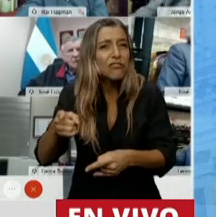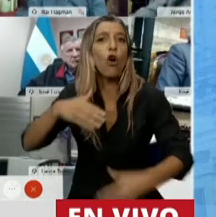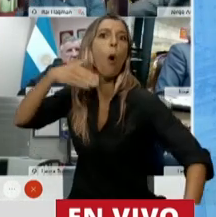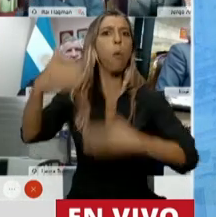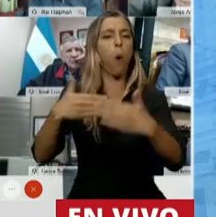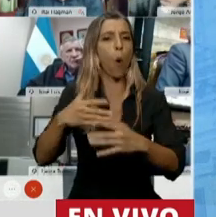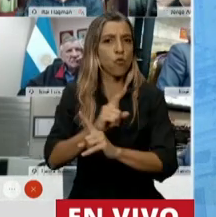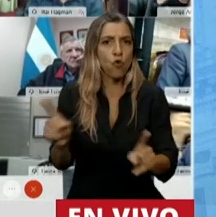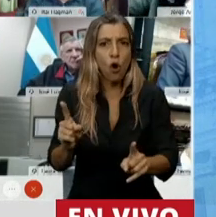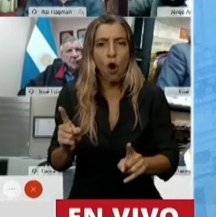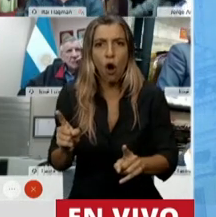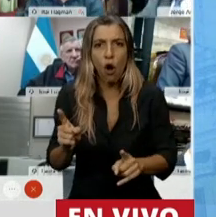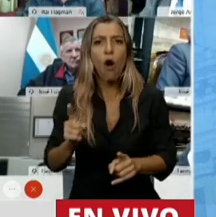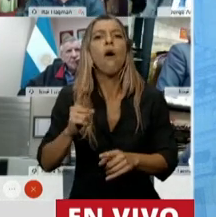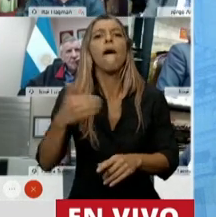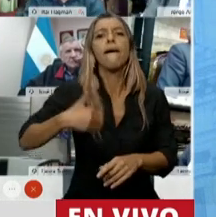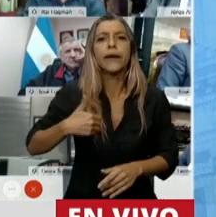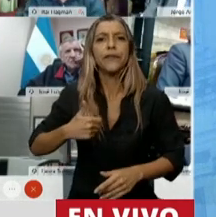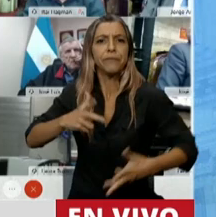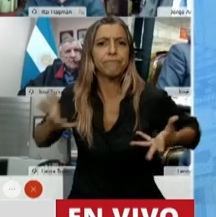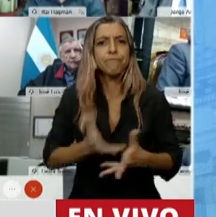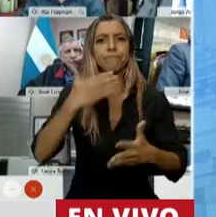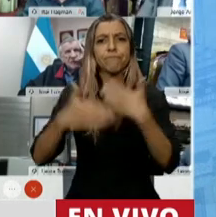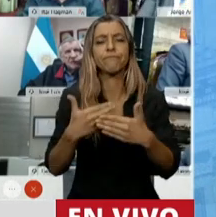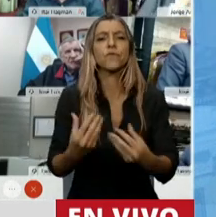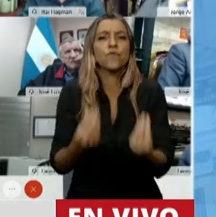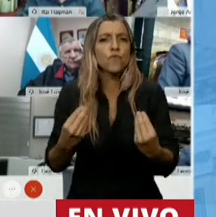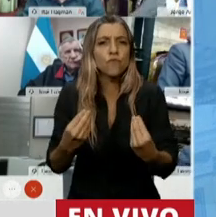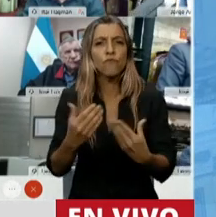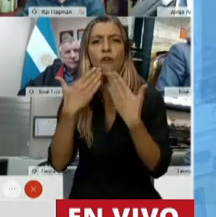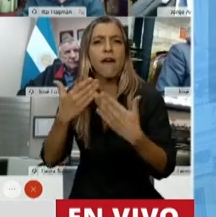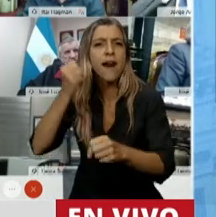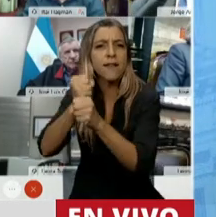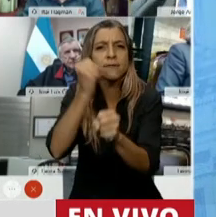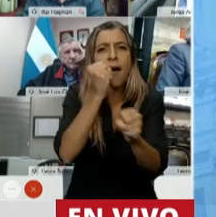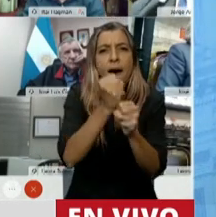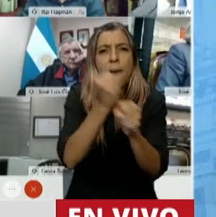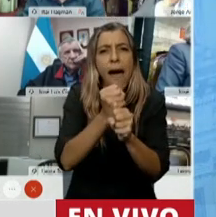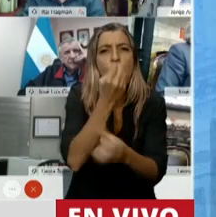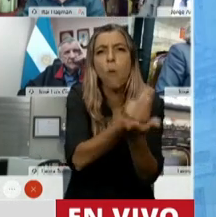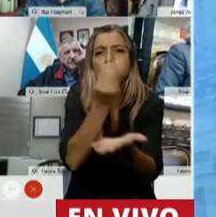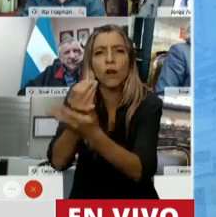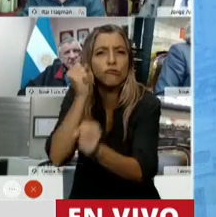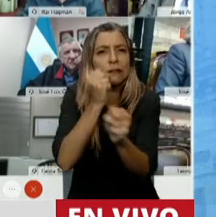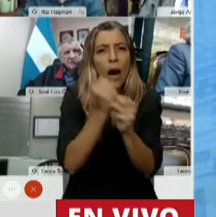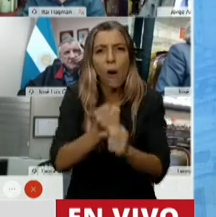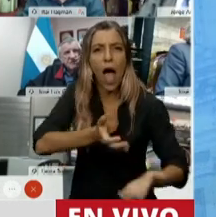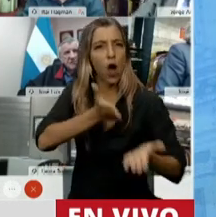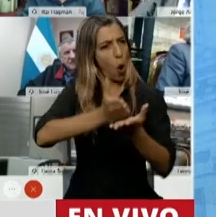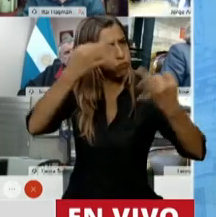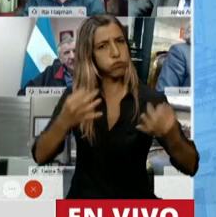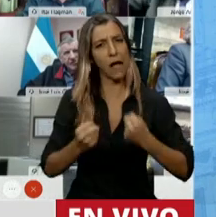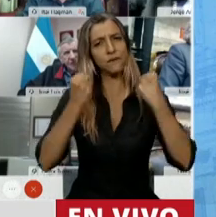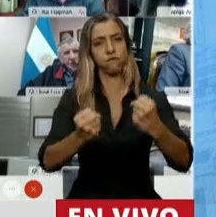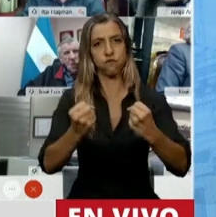no promocionan, no promulgan, no nada. La saca a la Argentina de la disciplina, del esfuerzo, la